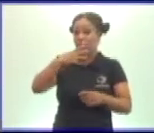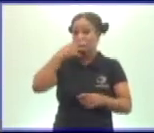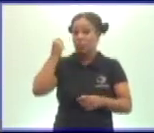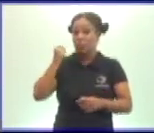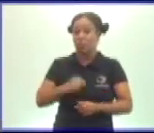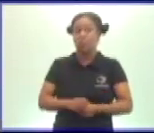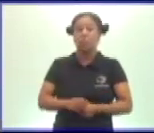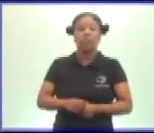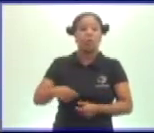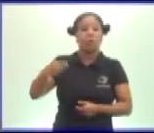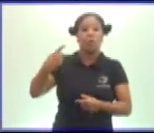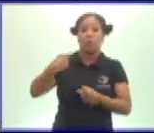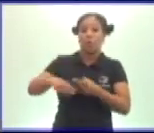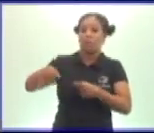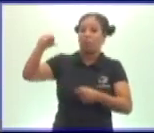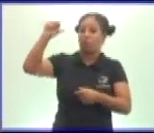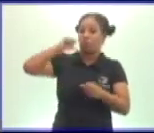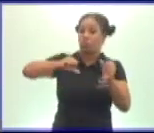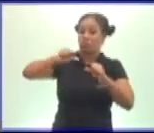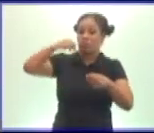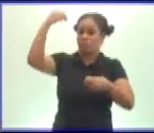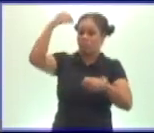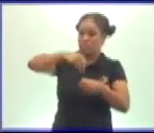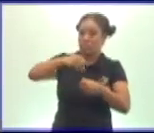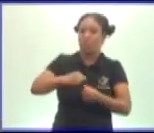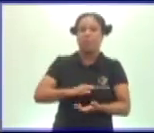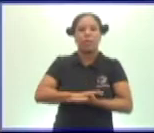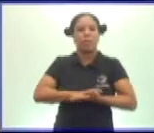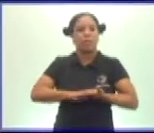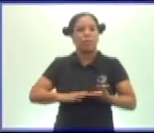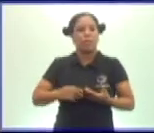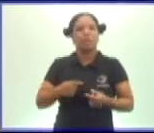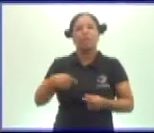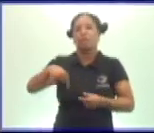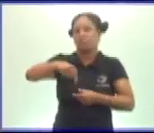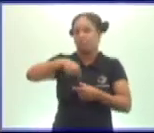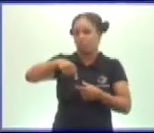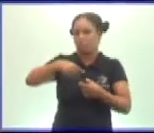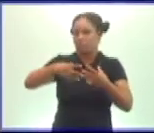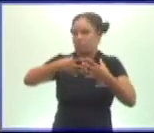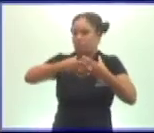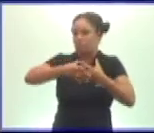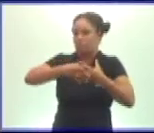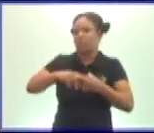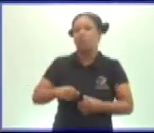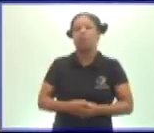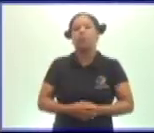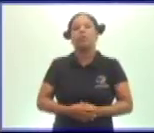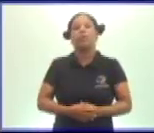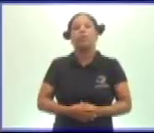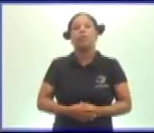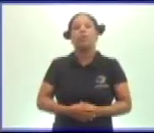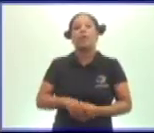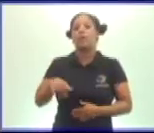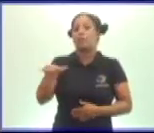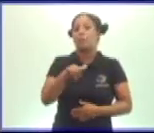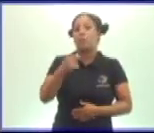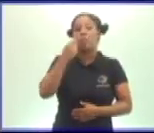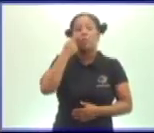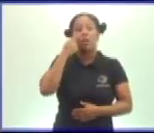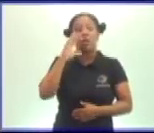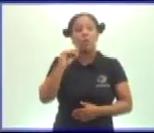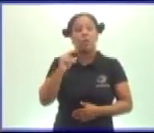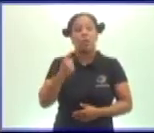decir, de la sustancia que se distribuye y la sustancia que permite que esta otra se distribuya. También vamos a hablar algo sobre